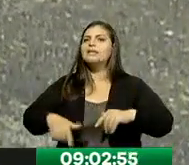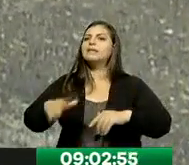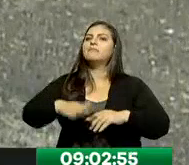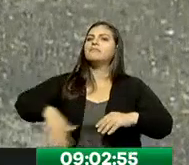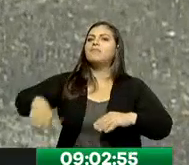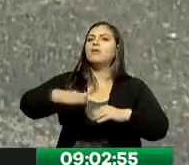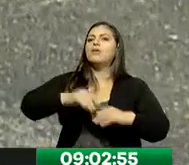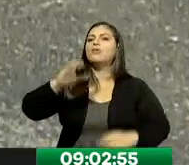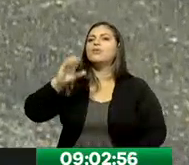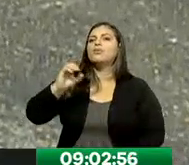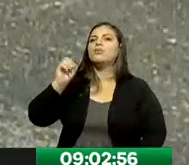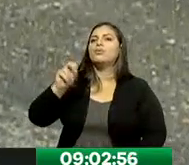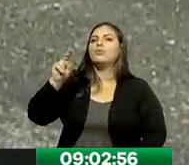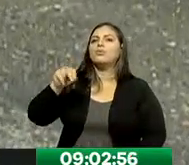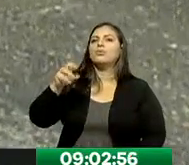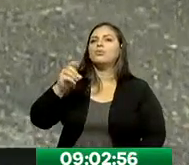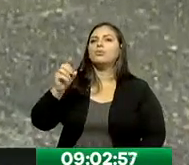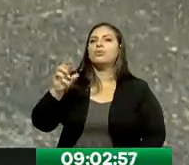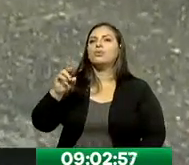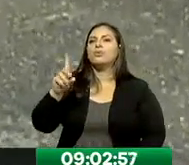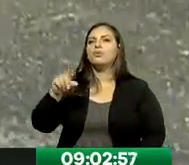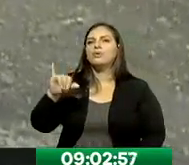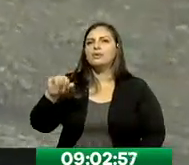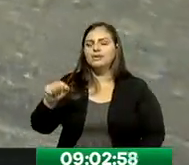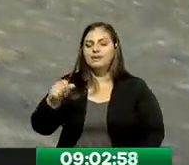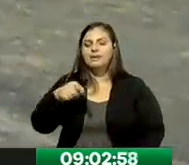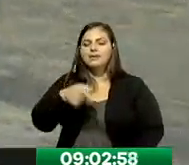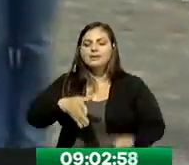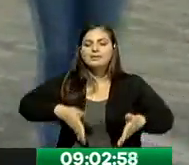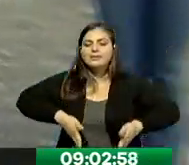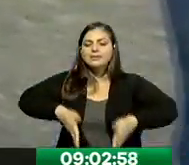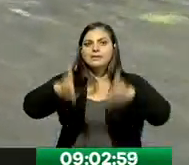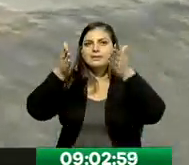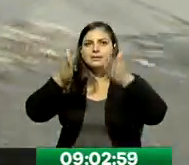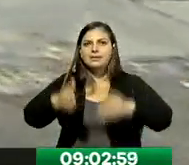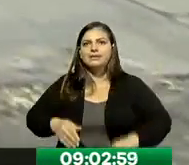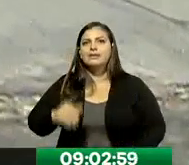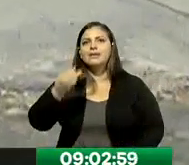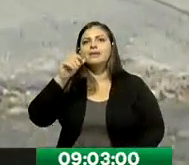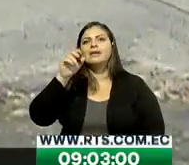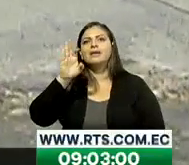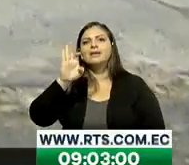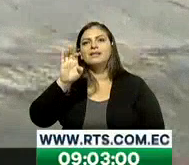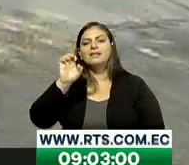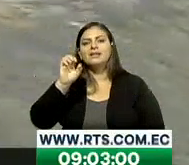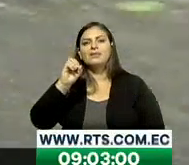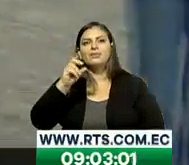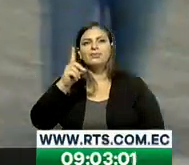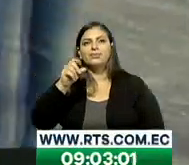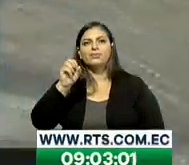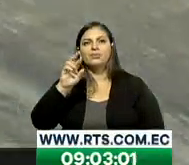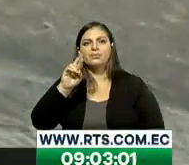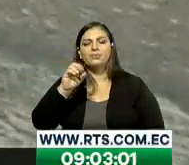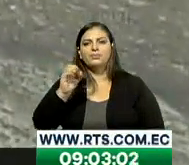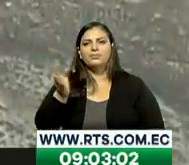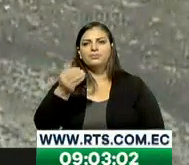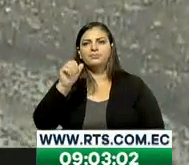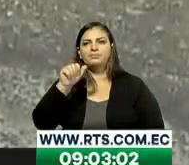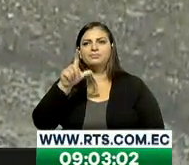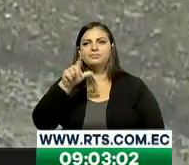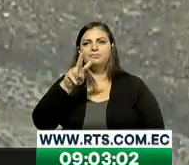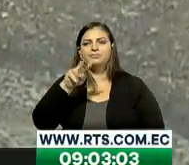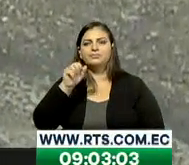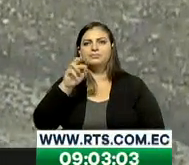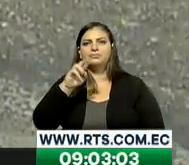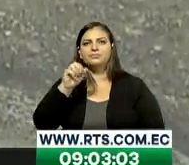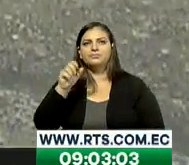Concordia, esta calle Teodoro Alvarado Lea. Indicado ahí todo para que no